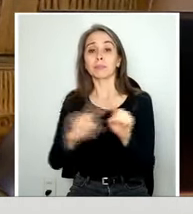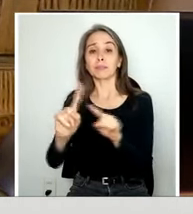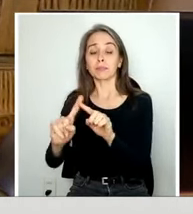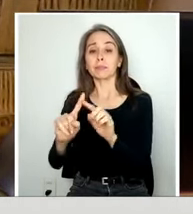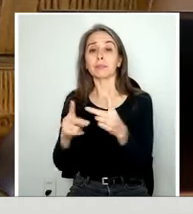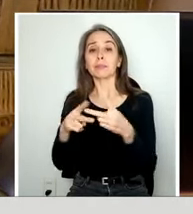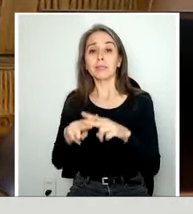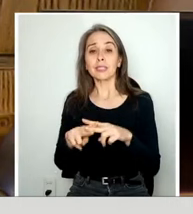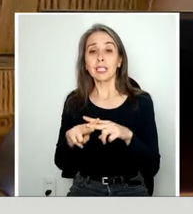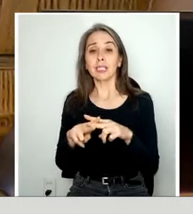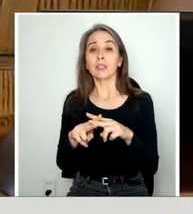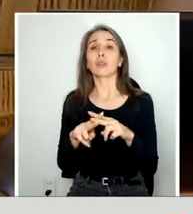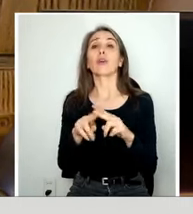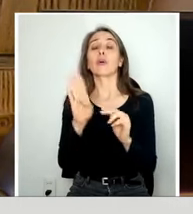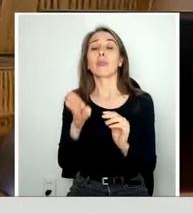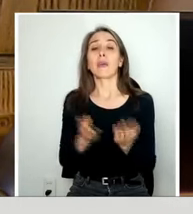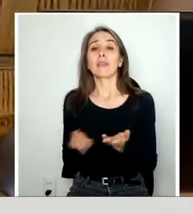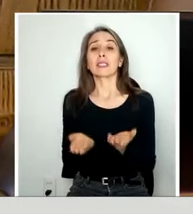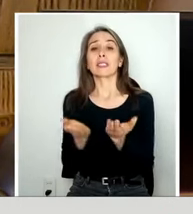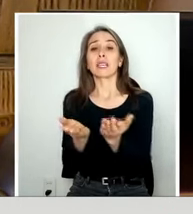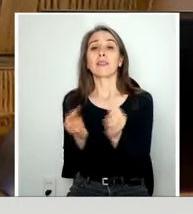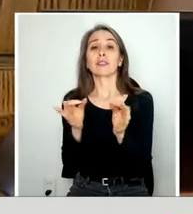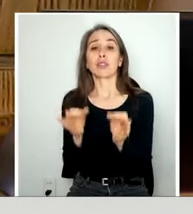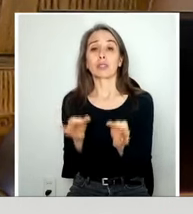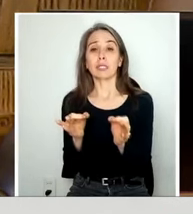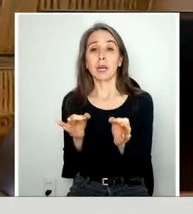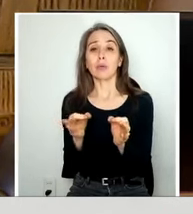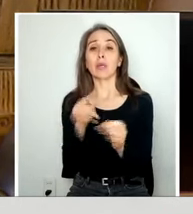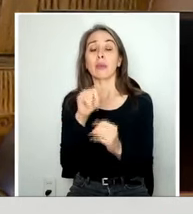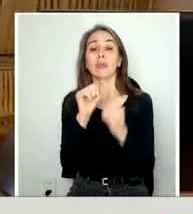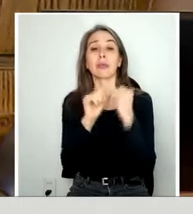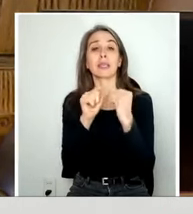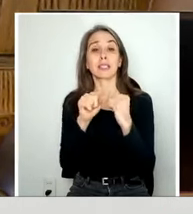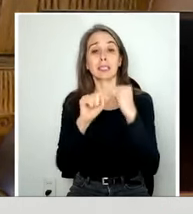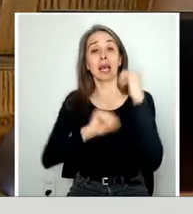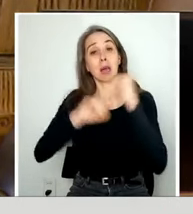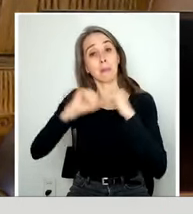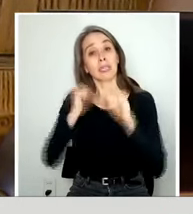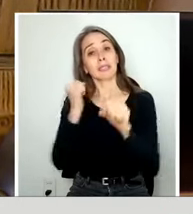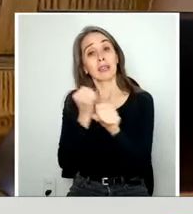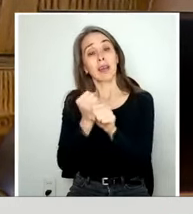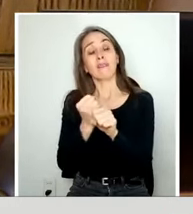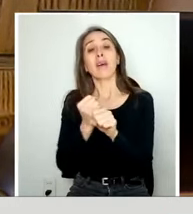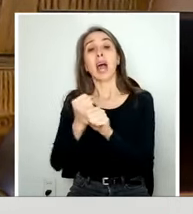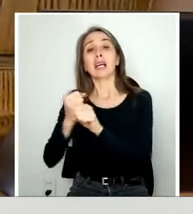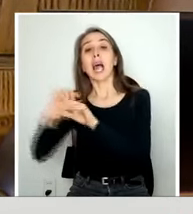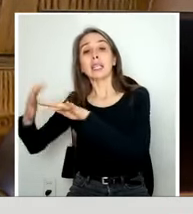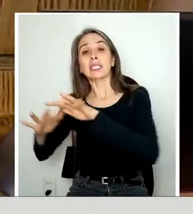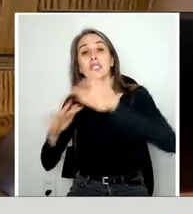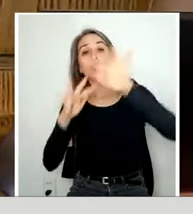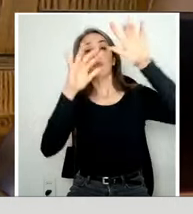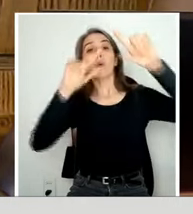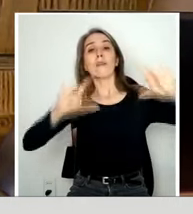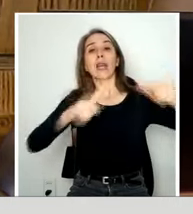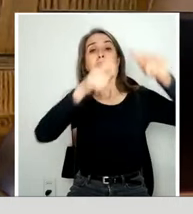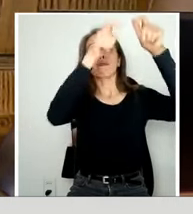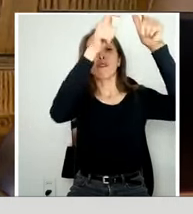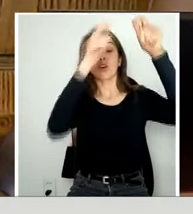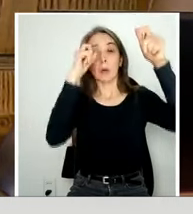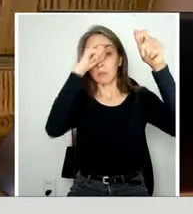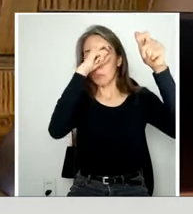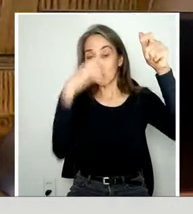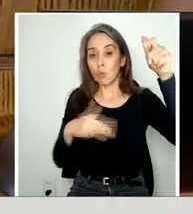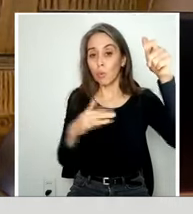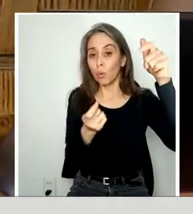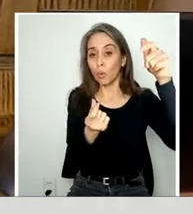que deben estar al servicio de la seguridad del rubro este rubro está muy complicado presidente y tendremos nuevamente que